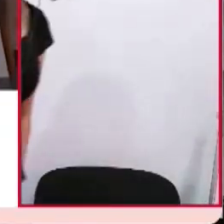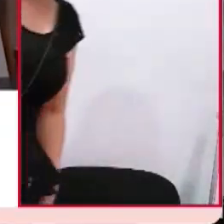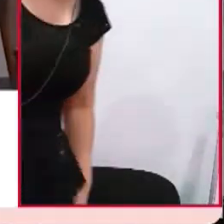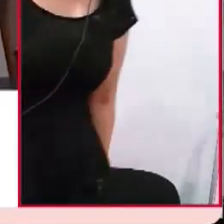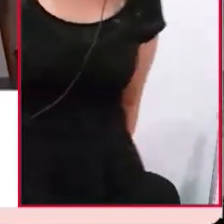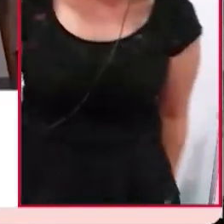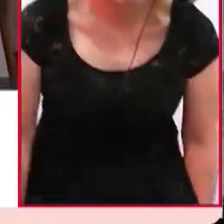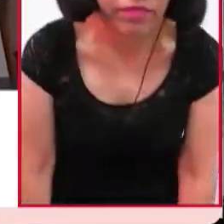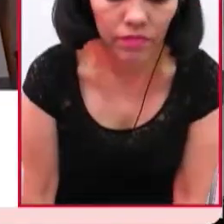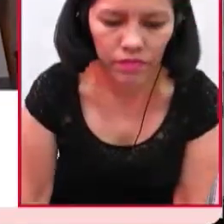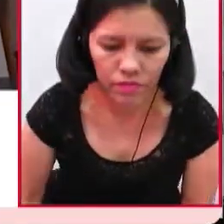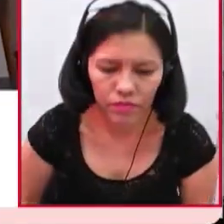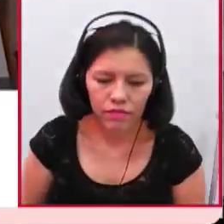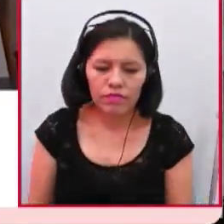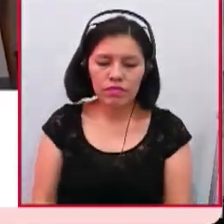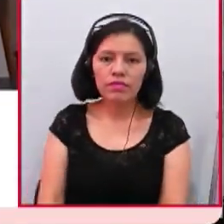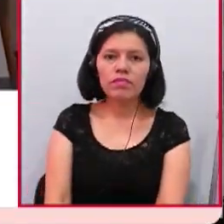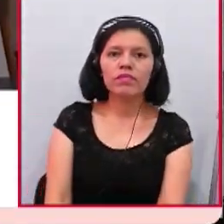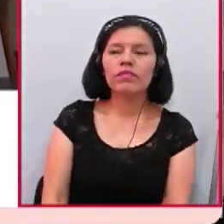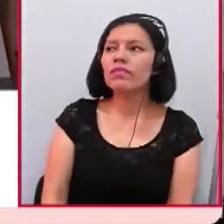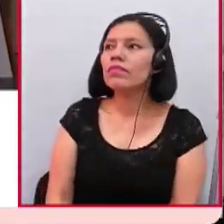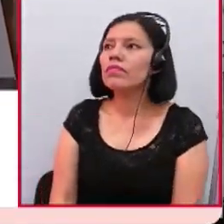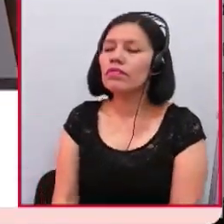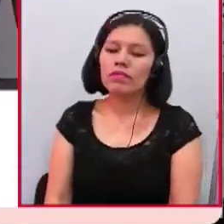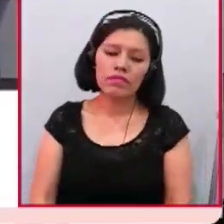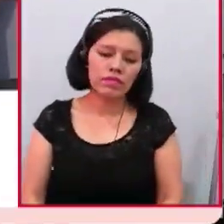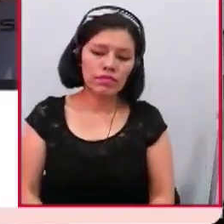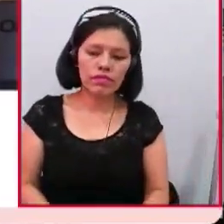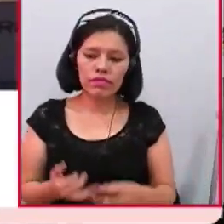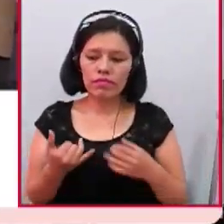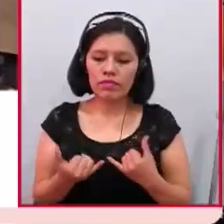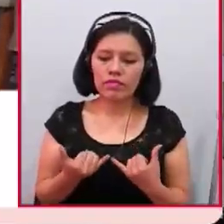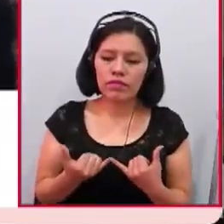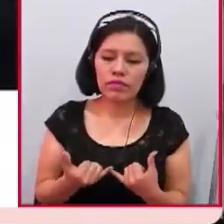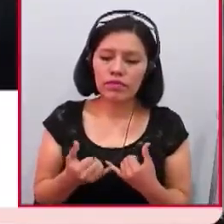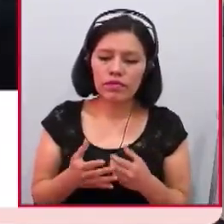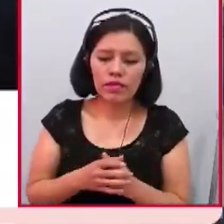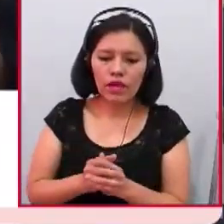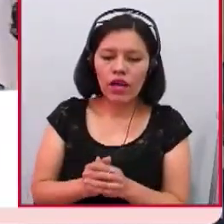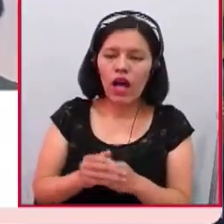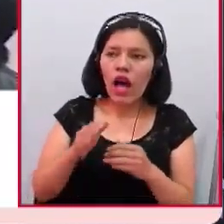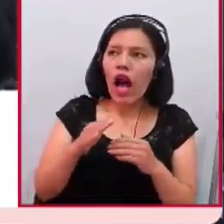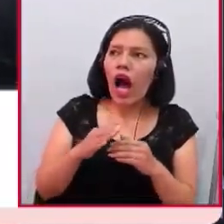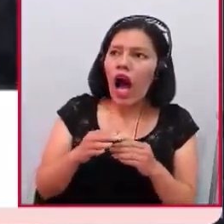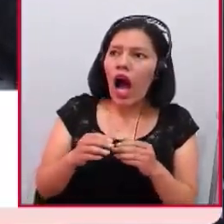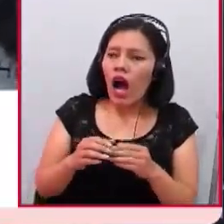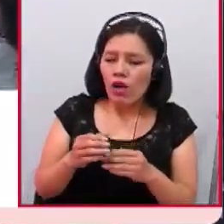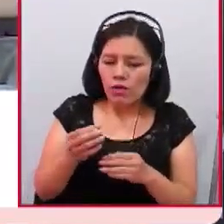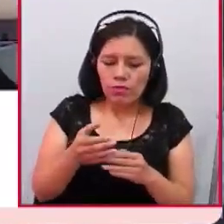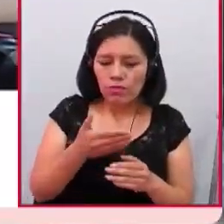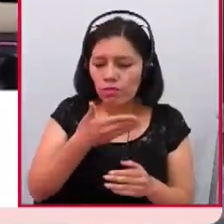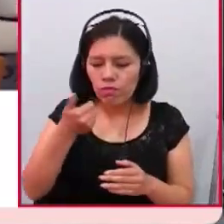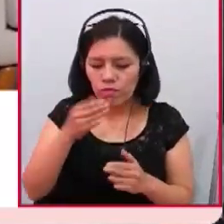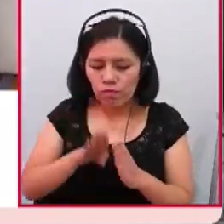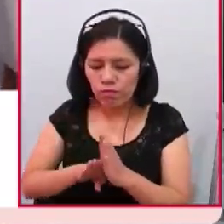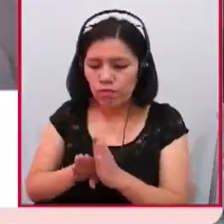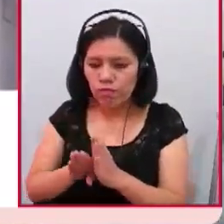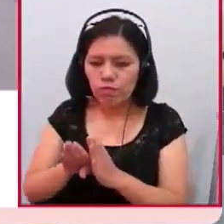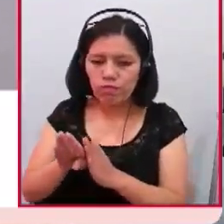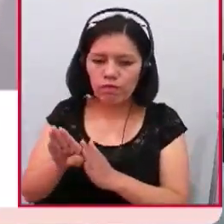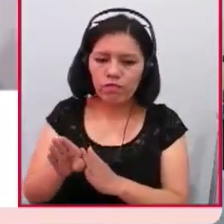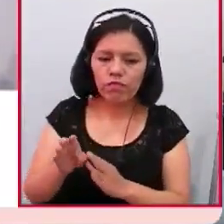de presentarnos su tema: optimización del rendimiento de los hornos convertidores Pierce